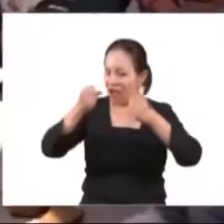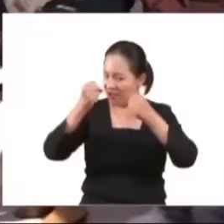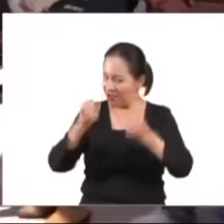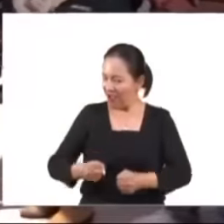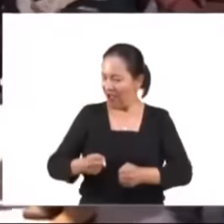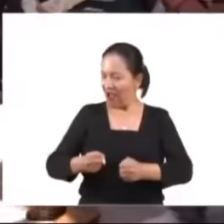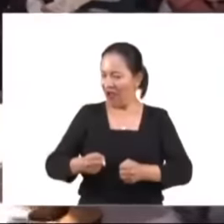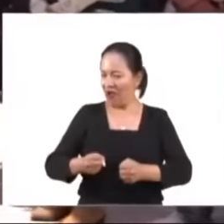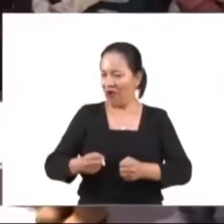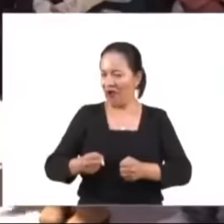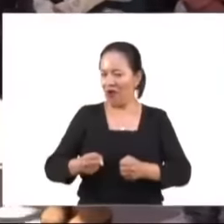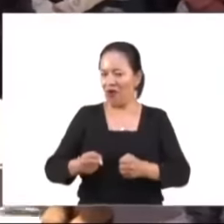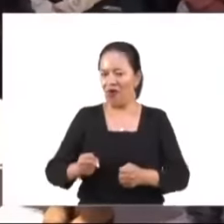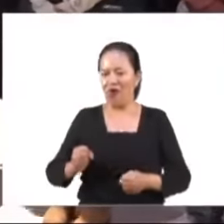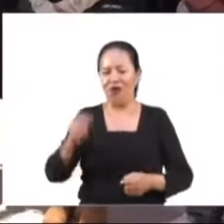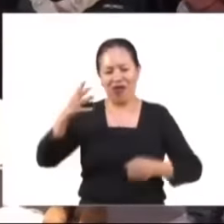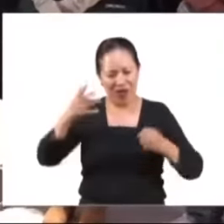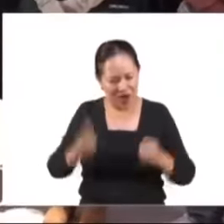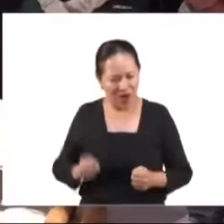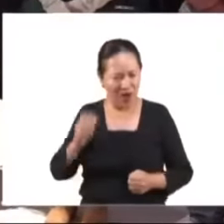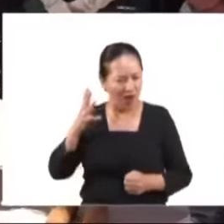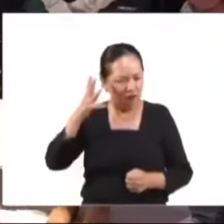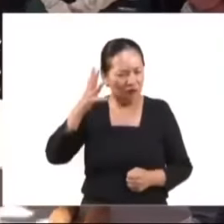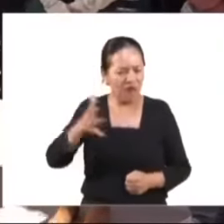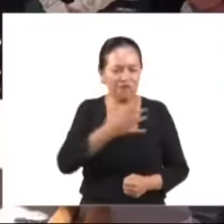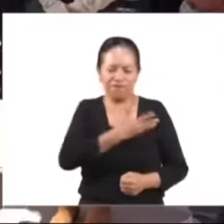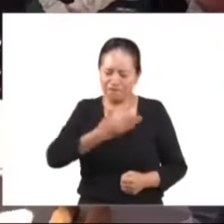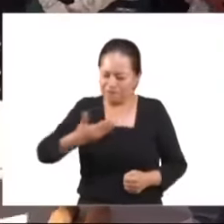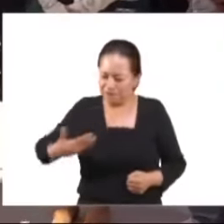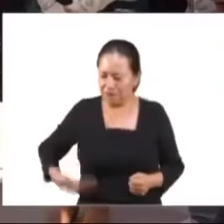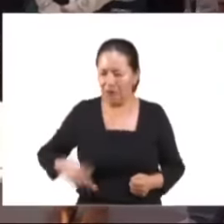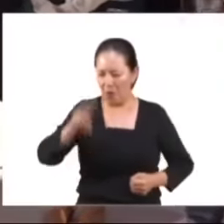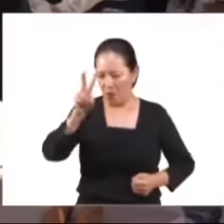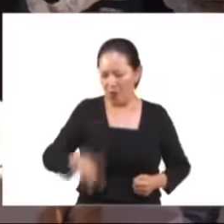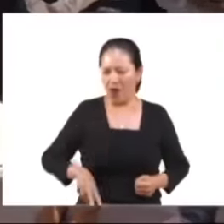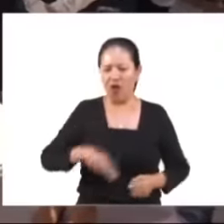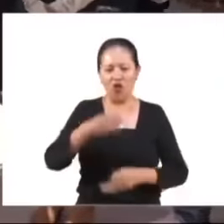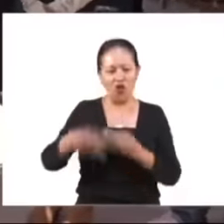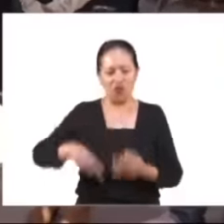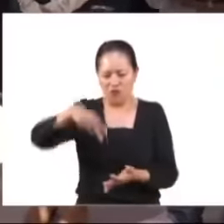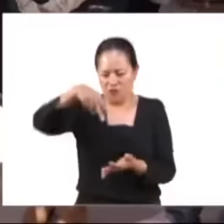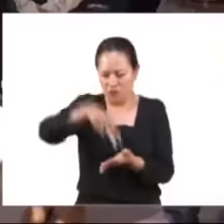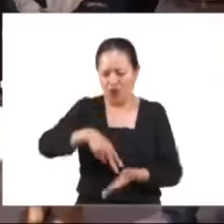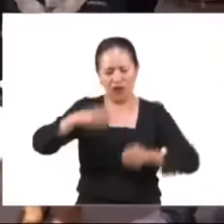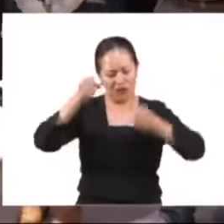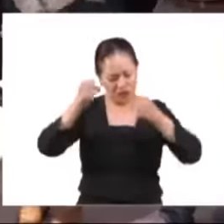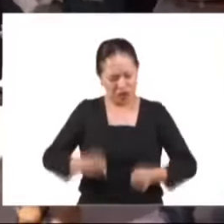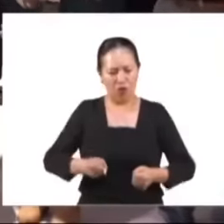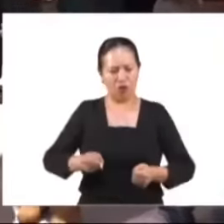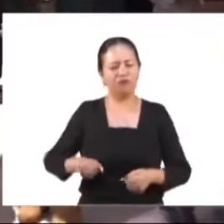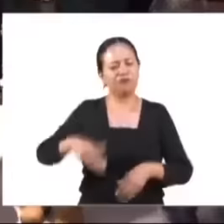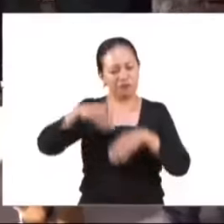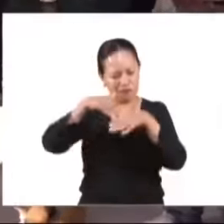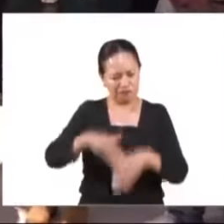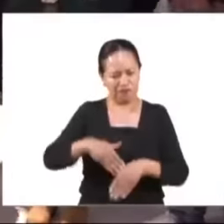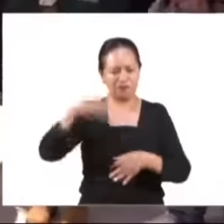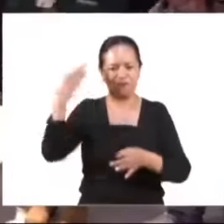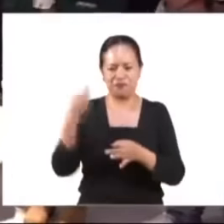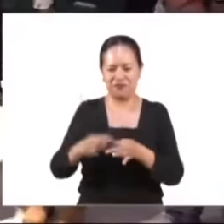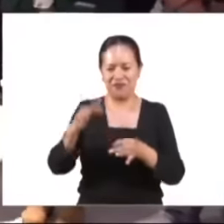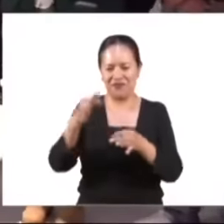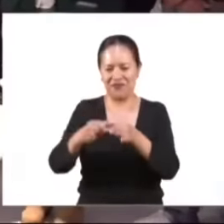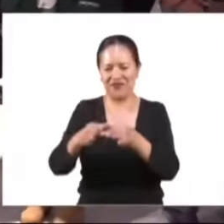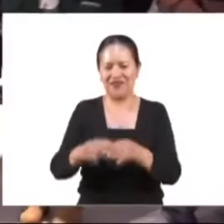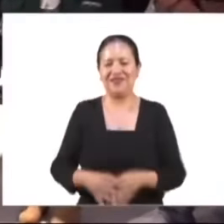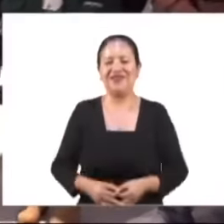garantía de una gran gobernante que donde se para dice y hace lo que cumple Gracias gracias